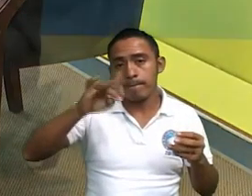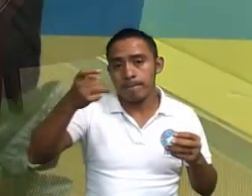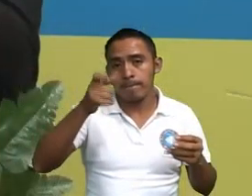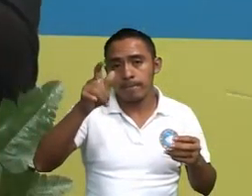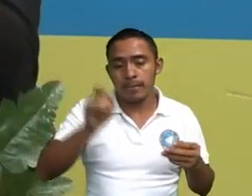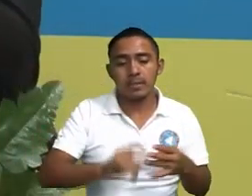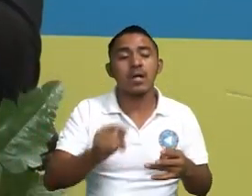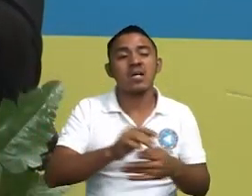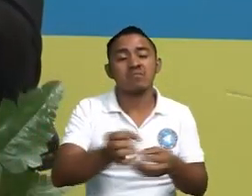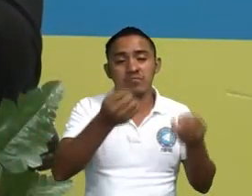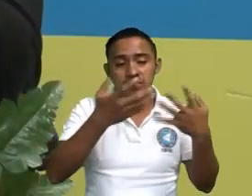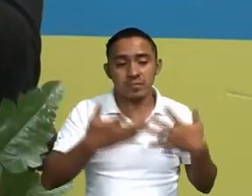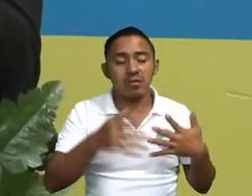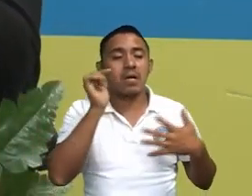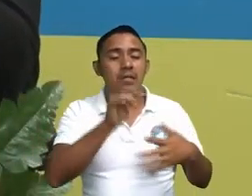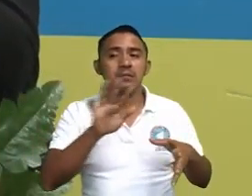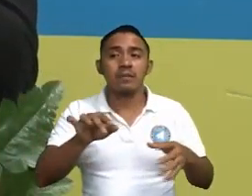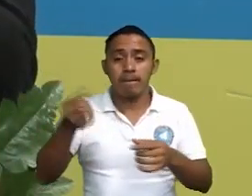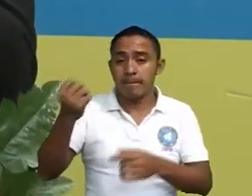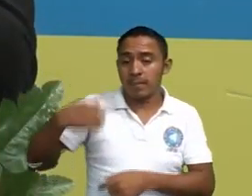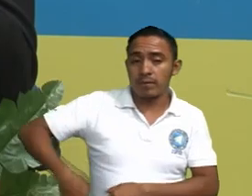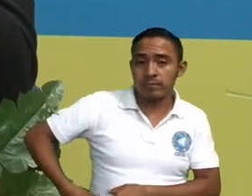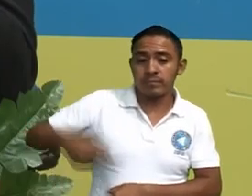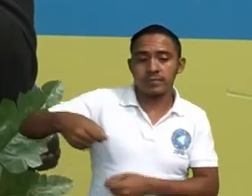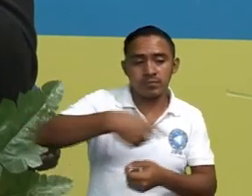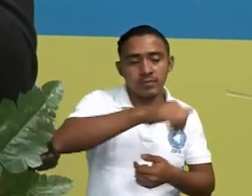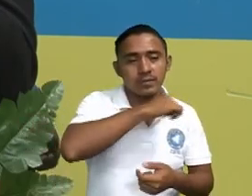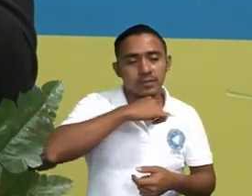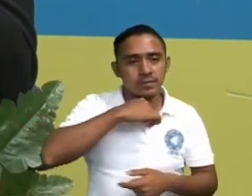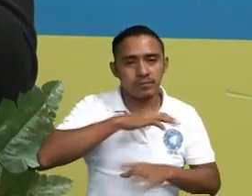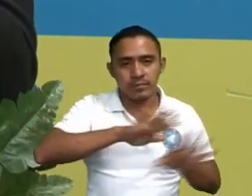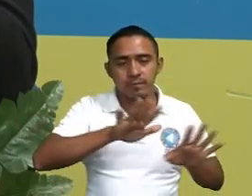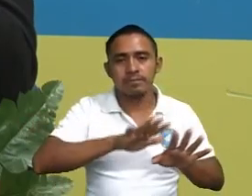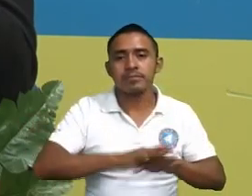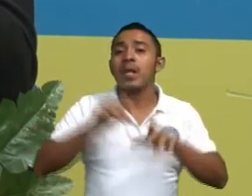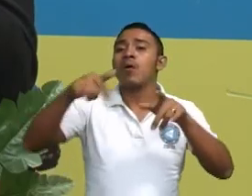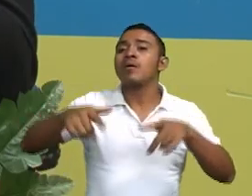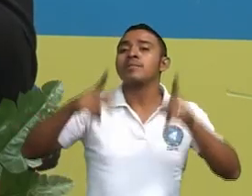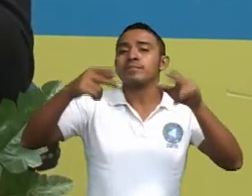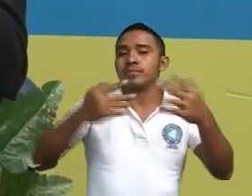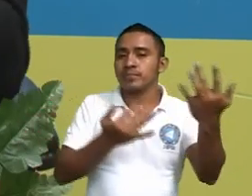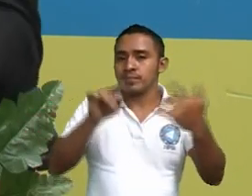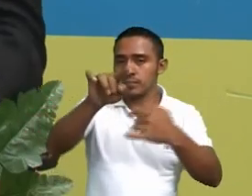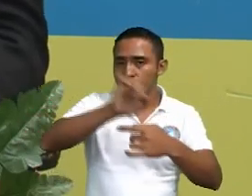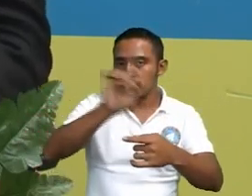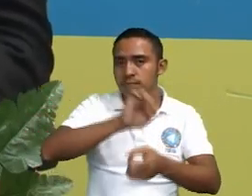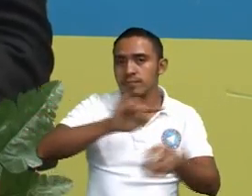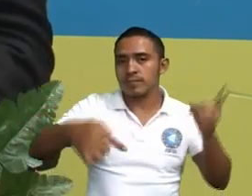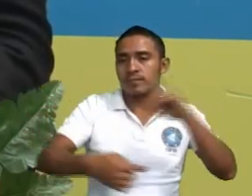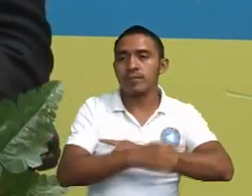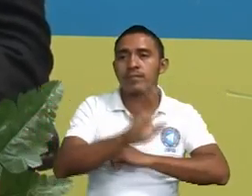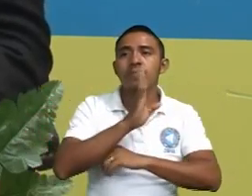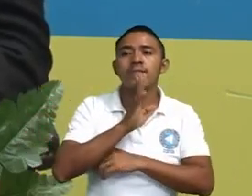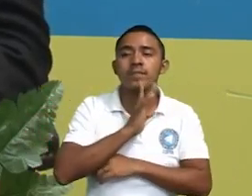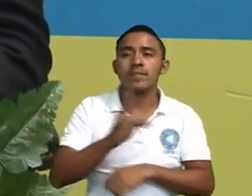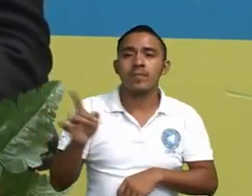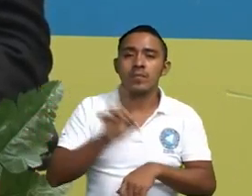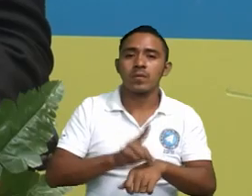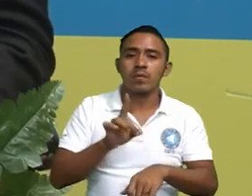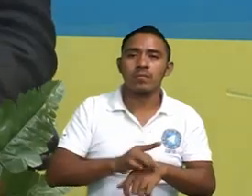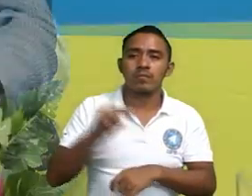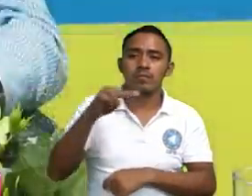da otros datos, pues, pero ese es una vez que se produce la extracción. Ok, doctor, nos vamos a una pausa. Usted no le cambie, amigos televidentes, porque estamos conversando hoy con el